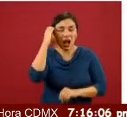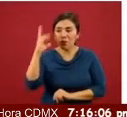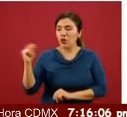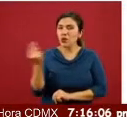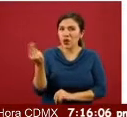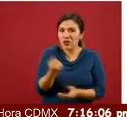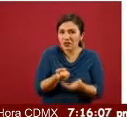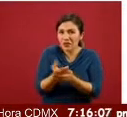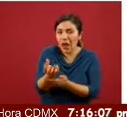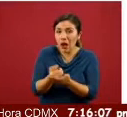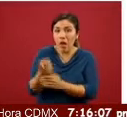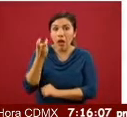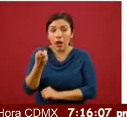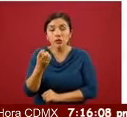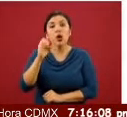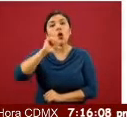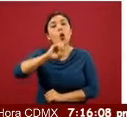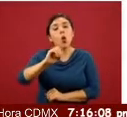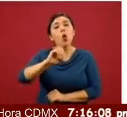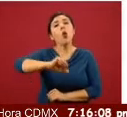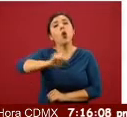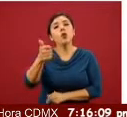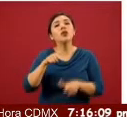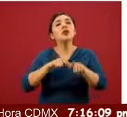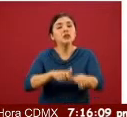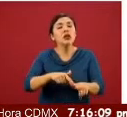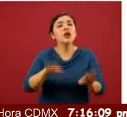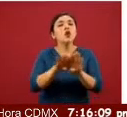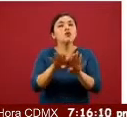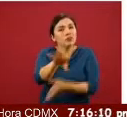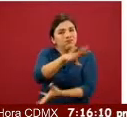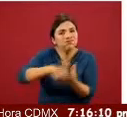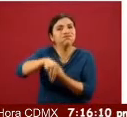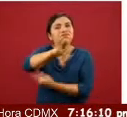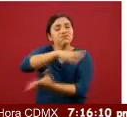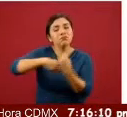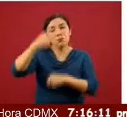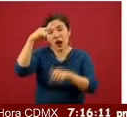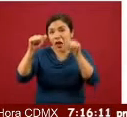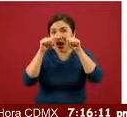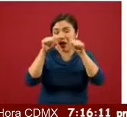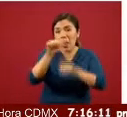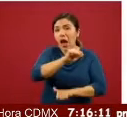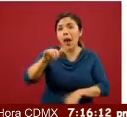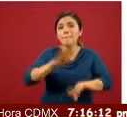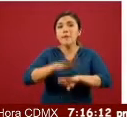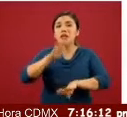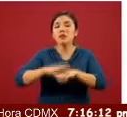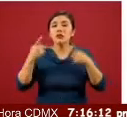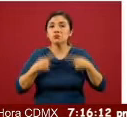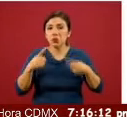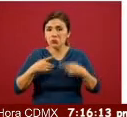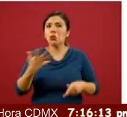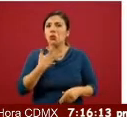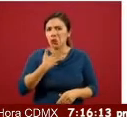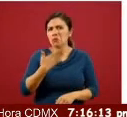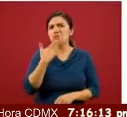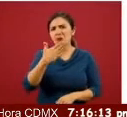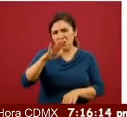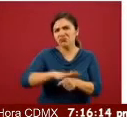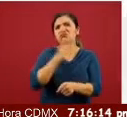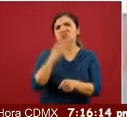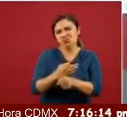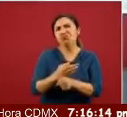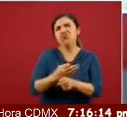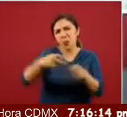y las que se pueden o continúan reconvirtiéndose para poder dar la atención, y por lo menos tenemos una buena disponibilidad de este tipo